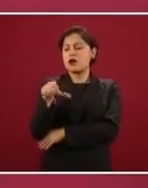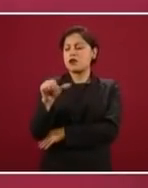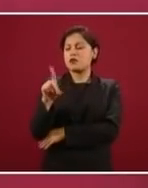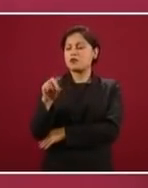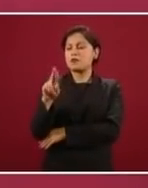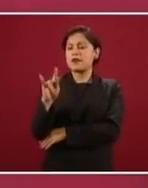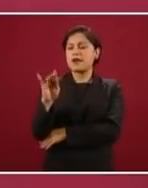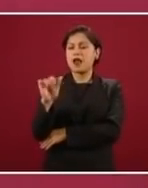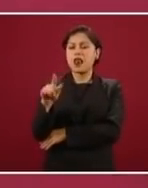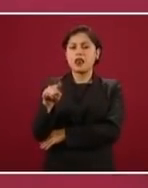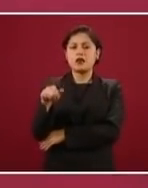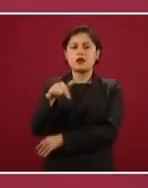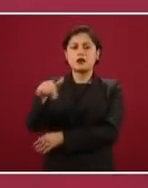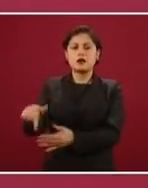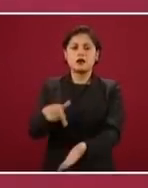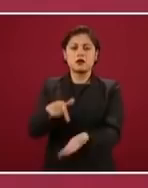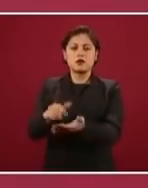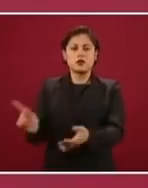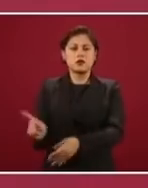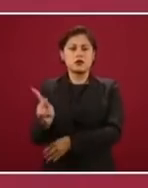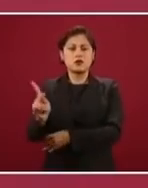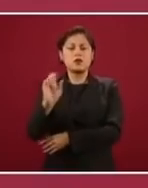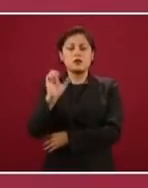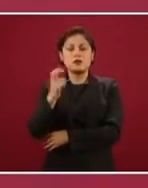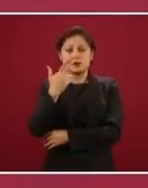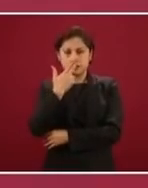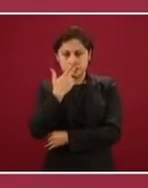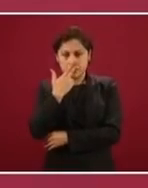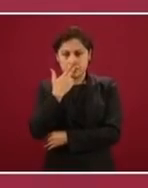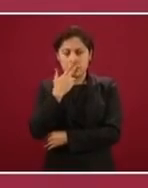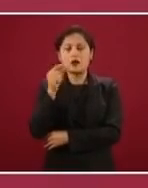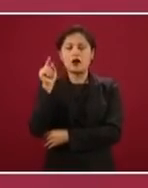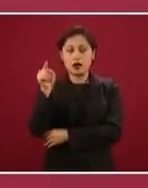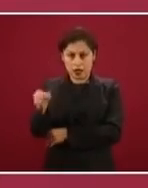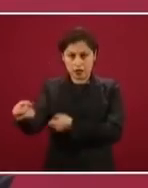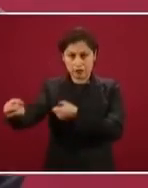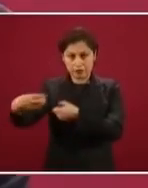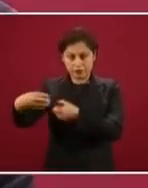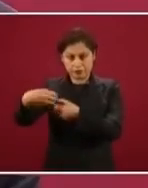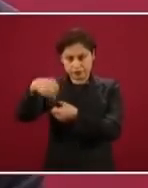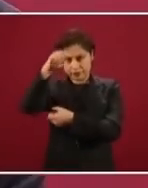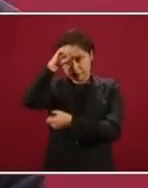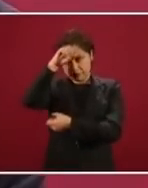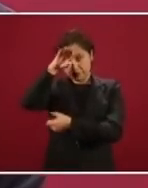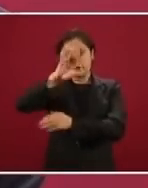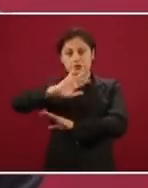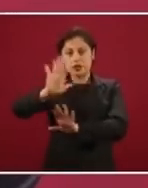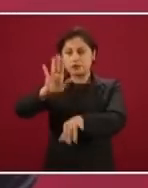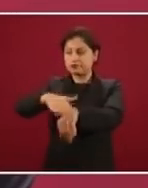en chihuahua ya estaba el fondo minero y una asamblea